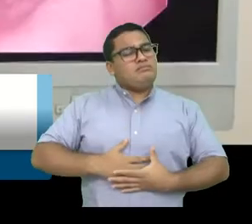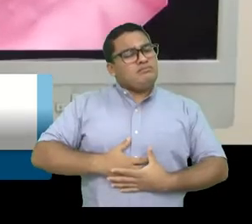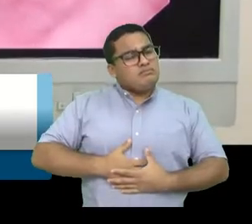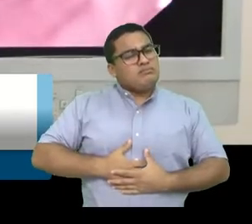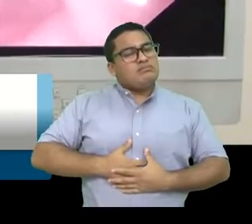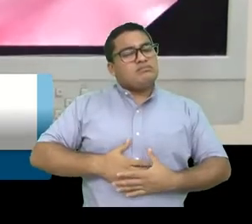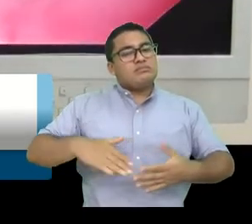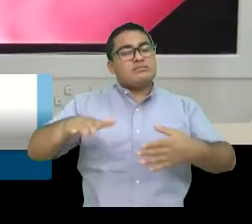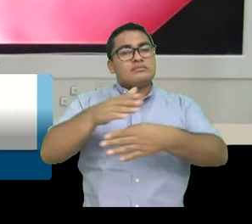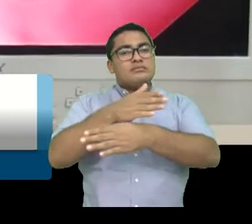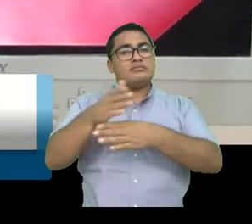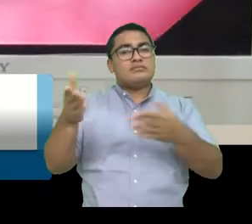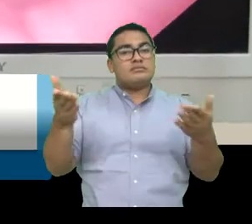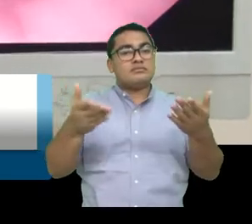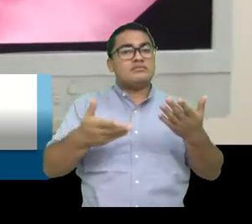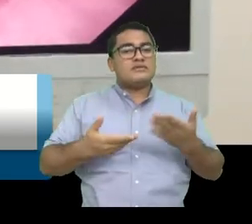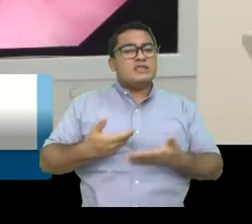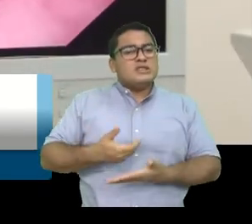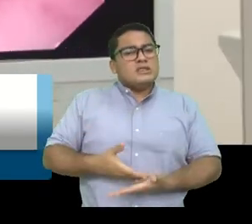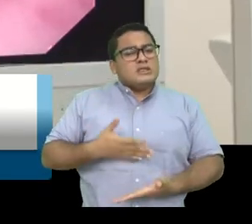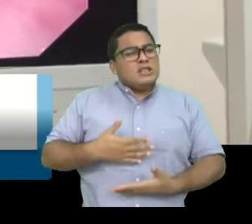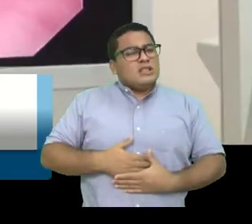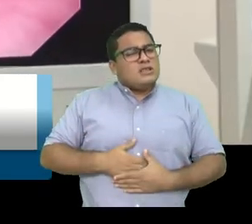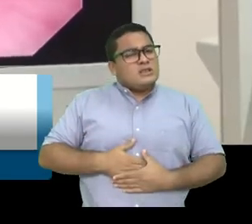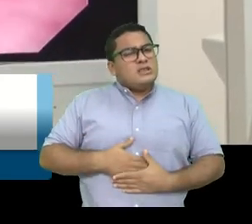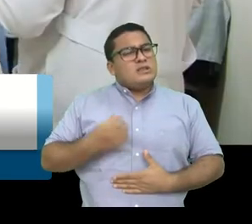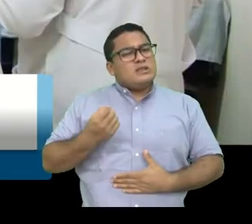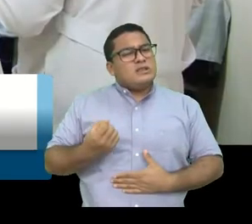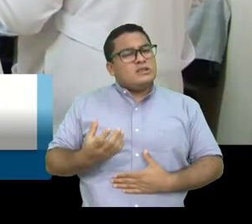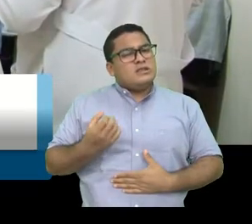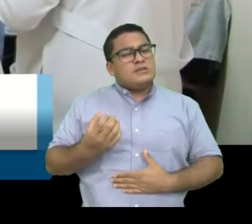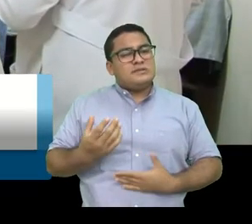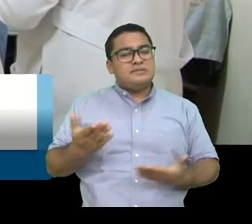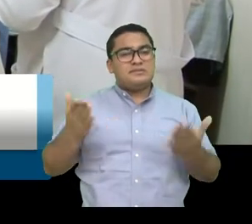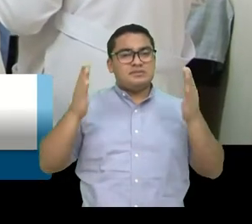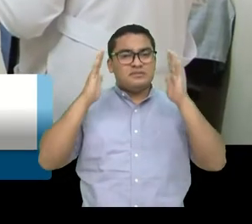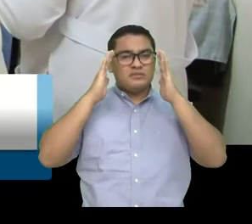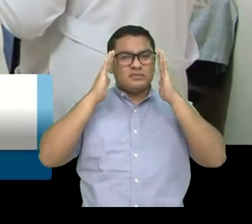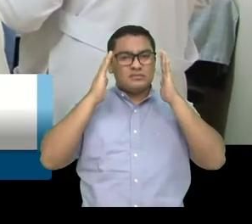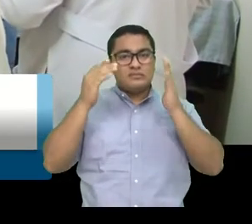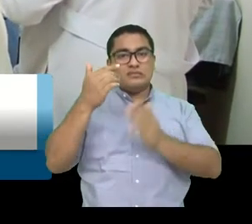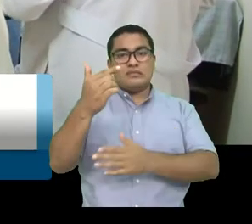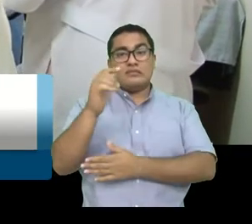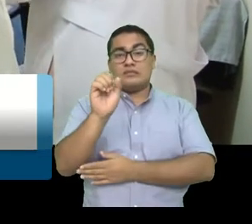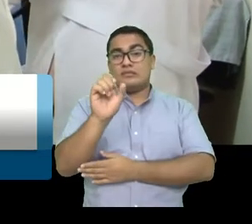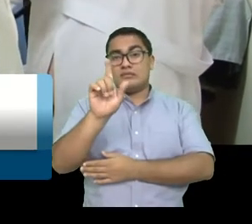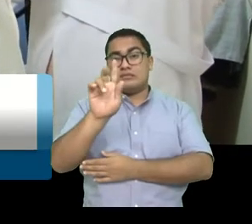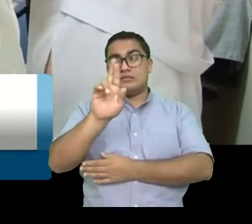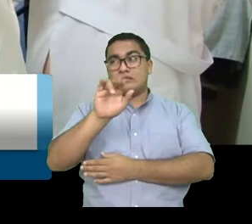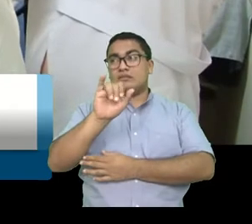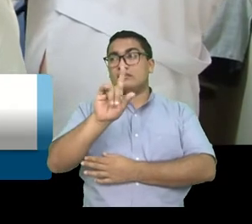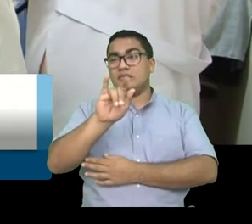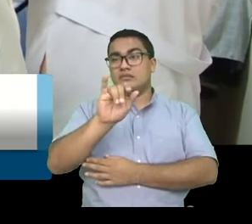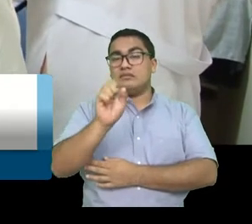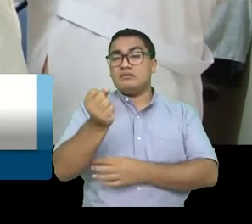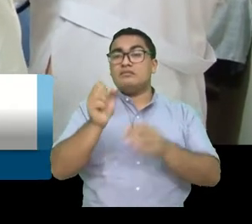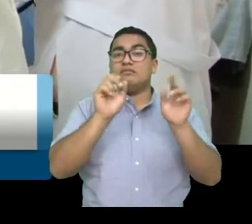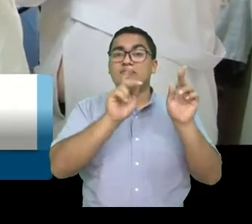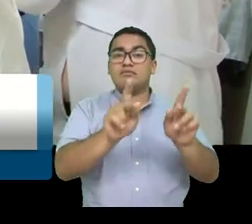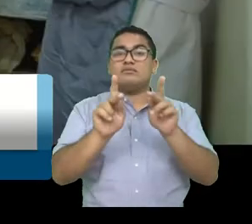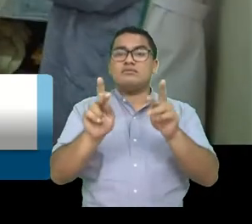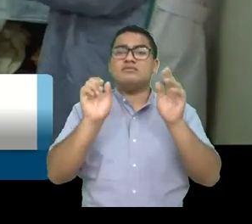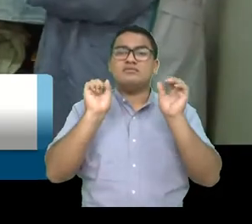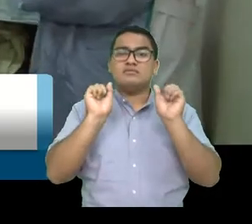esa sensación de quemazón. Ya, esto de la gastritis es un asunto de que las personas lo pueden padecer como